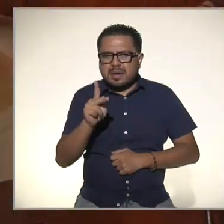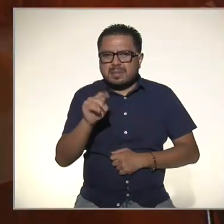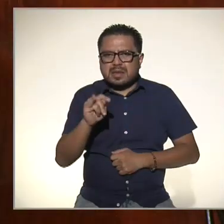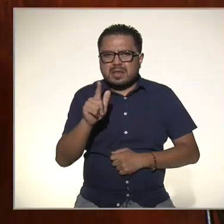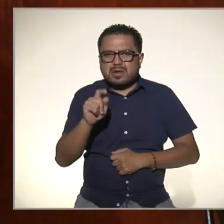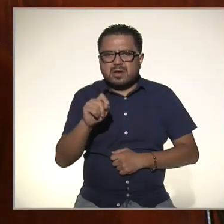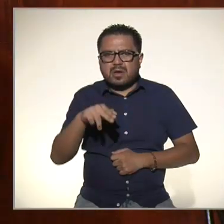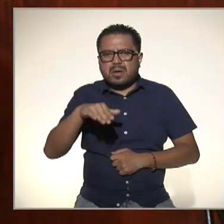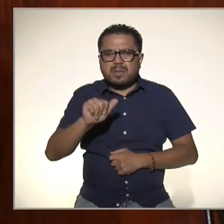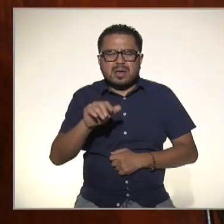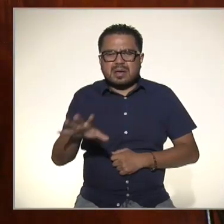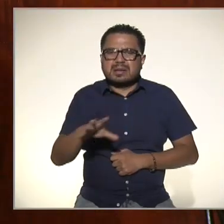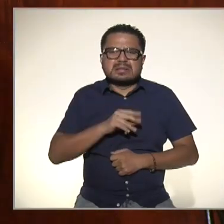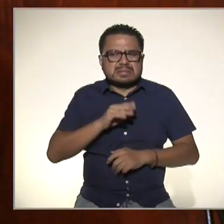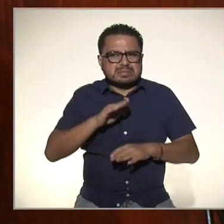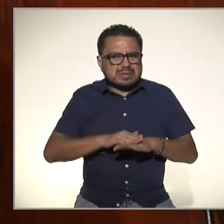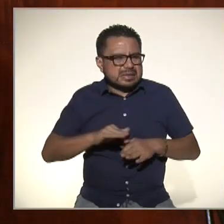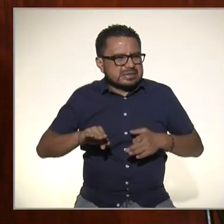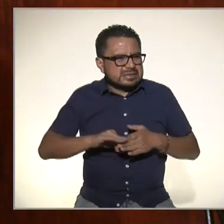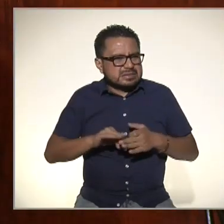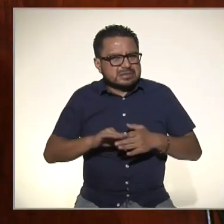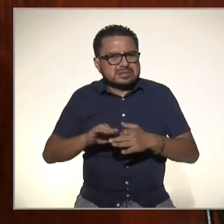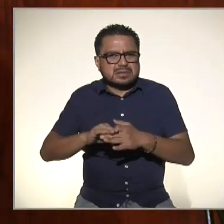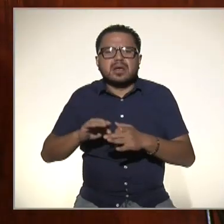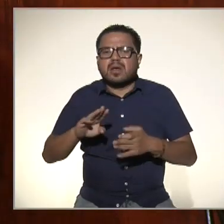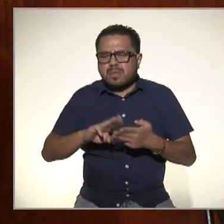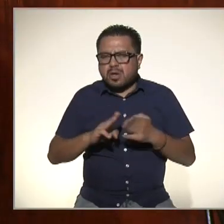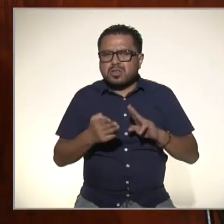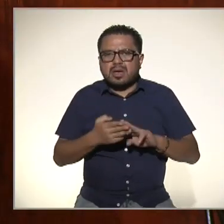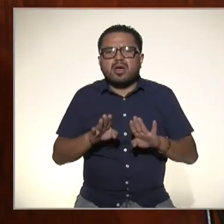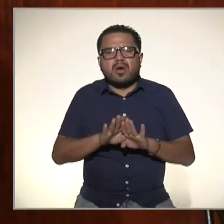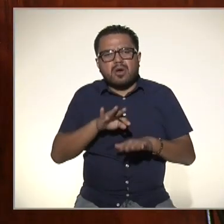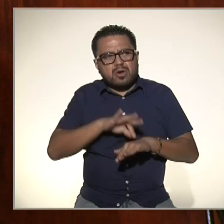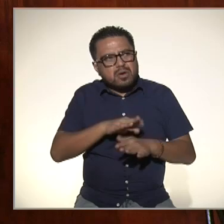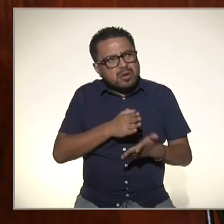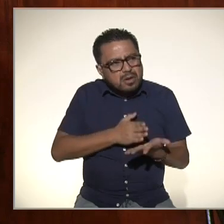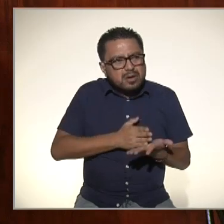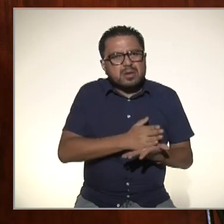infección de transmisión sexual más frecuente, es motivo de consulta